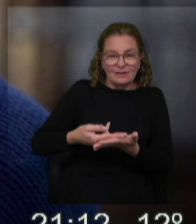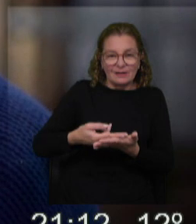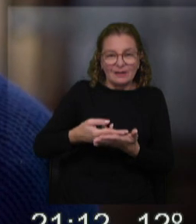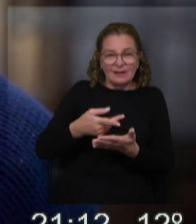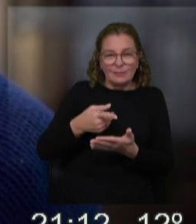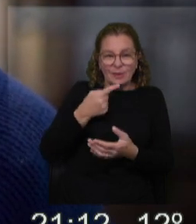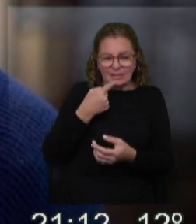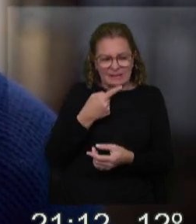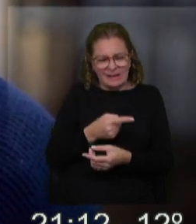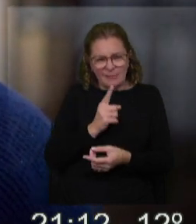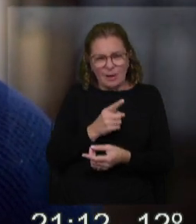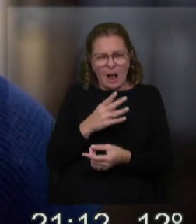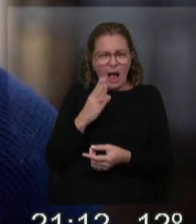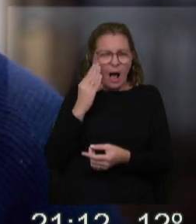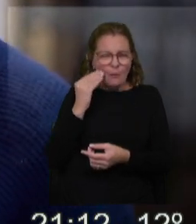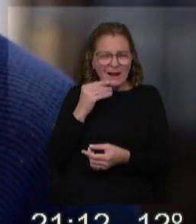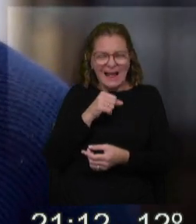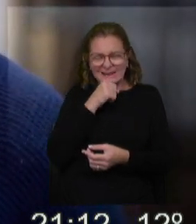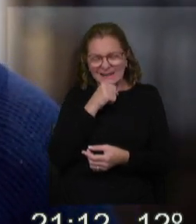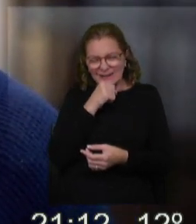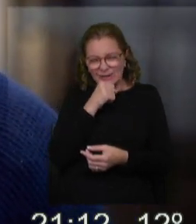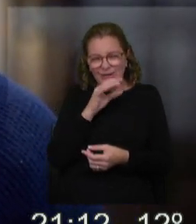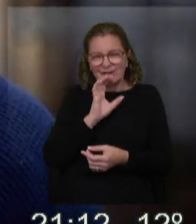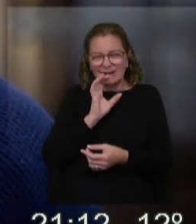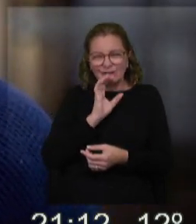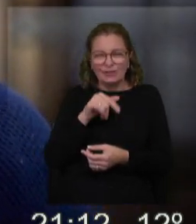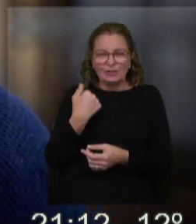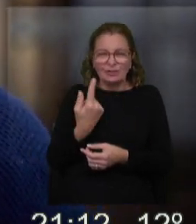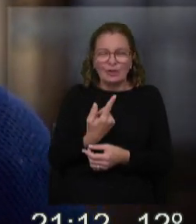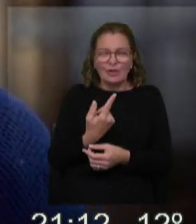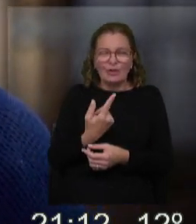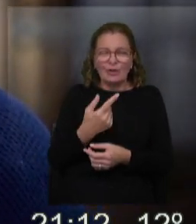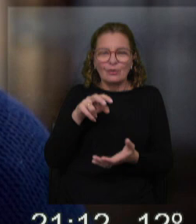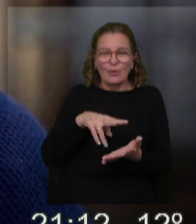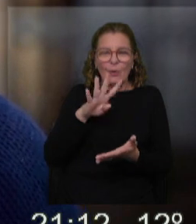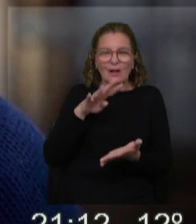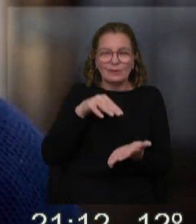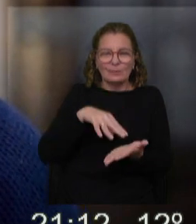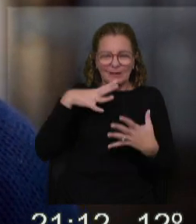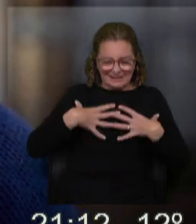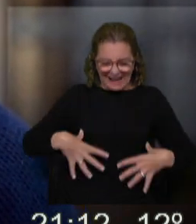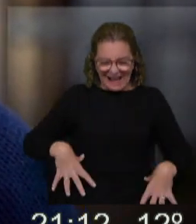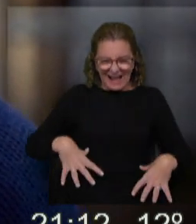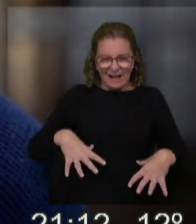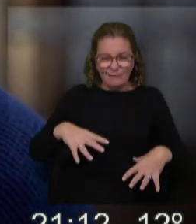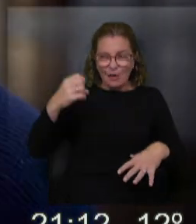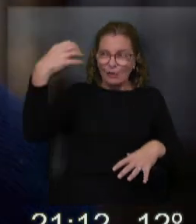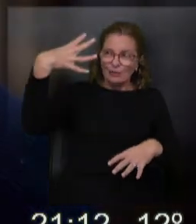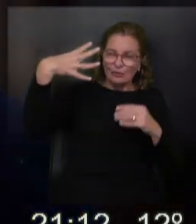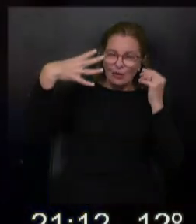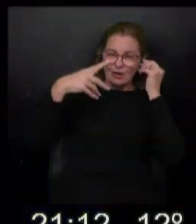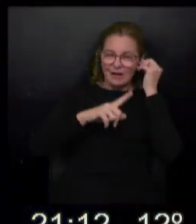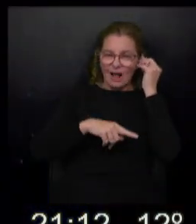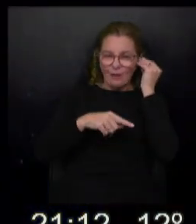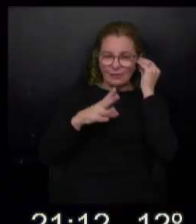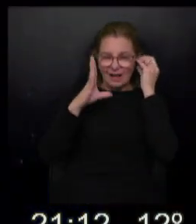Eleuterio amenazante, mi abuela riéndose, los cuatro sobre la parva saltando, llenándonos de paja de trigo bajo el sol a la hora